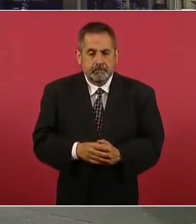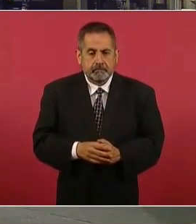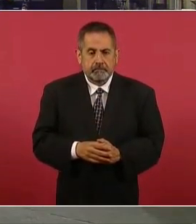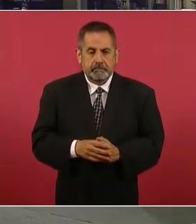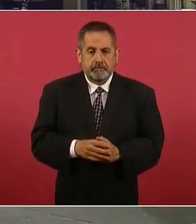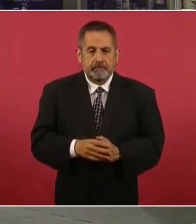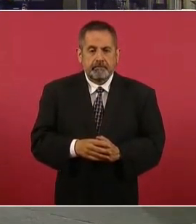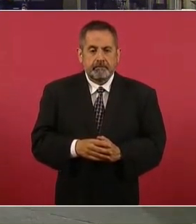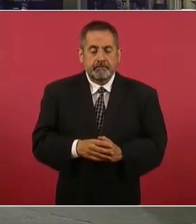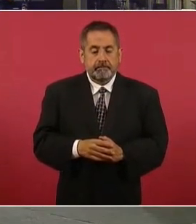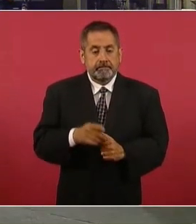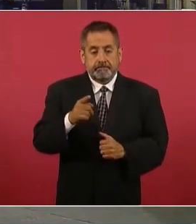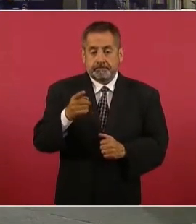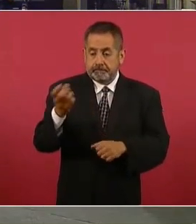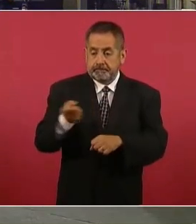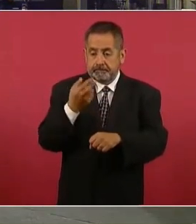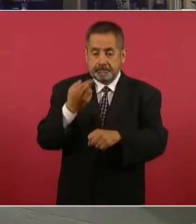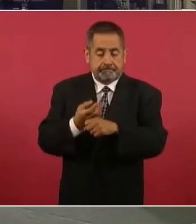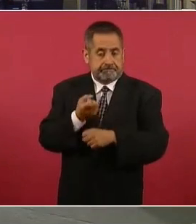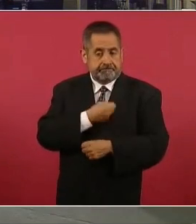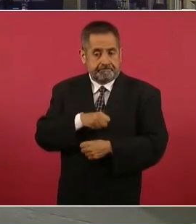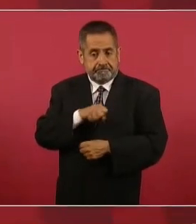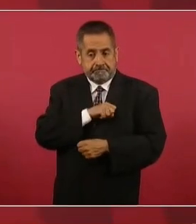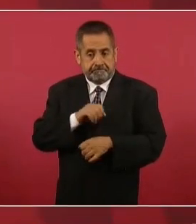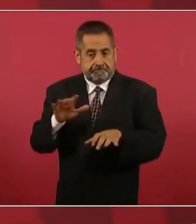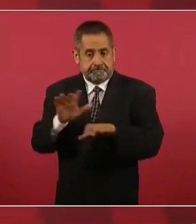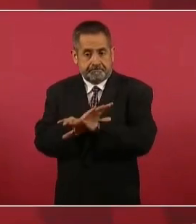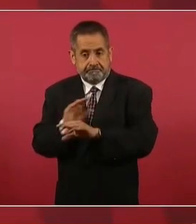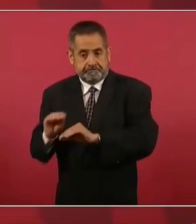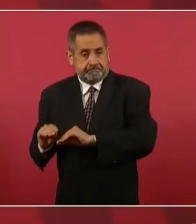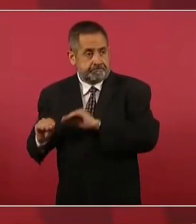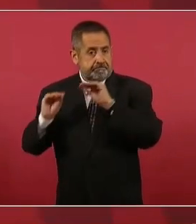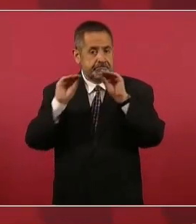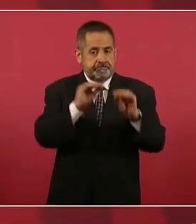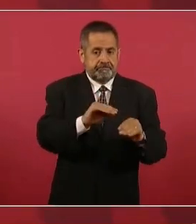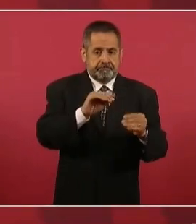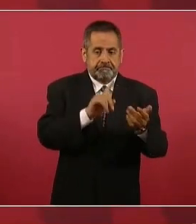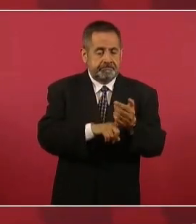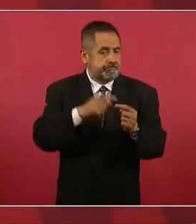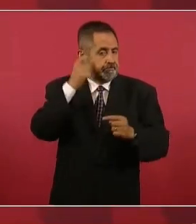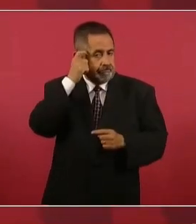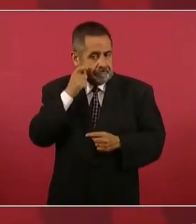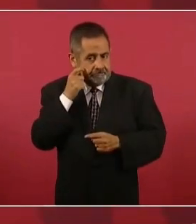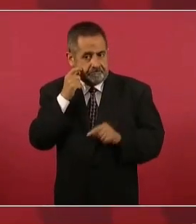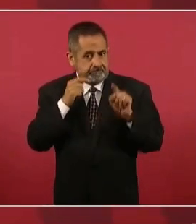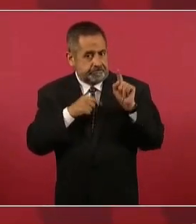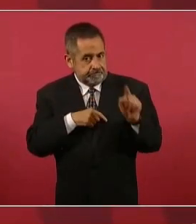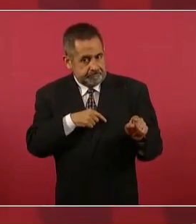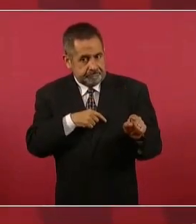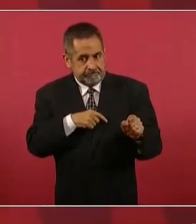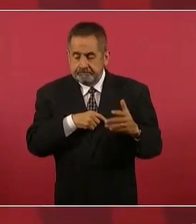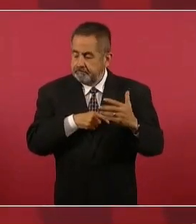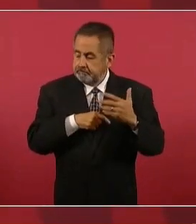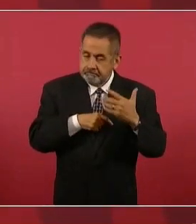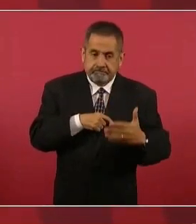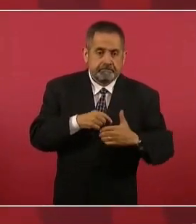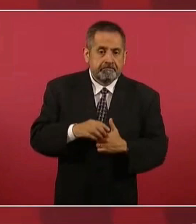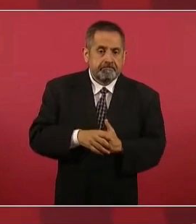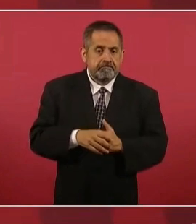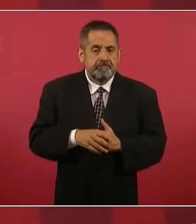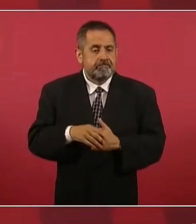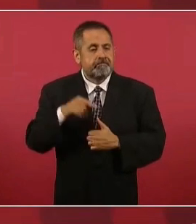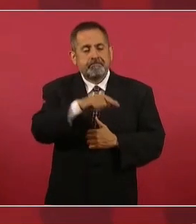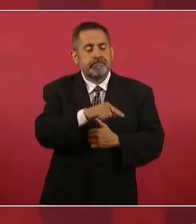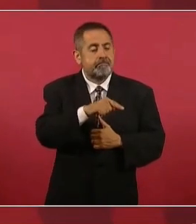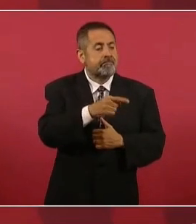el que esté la Secretaría de Salud en Guerrero, pues es poner la Secretaría